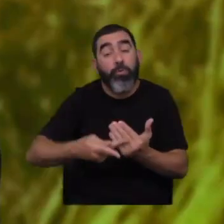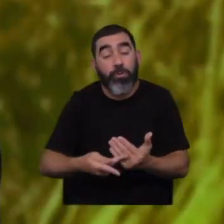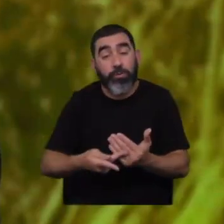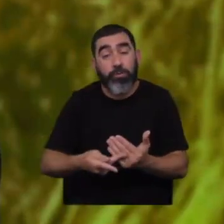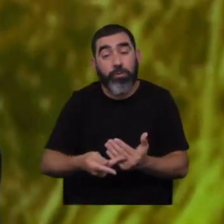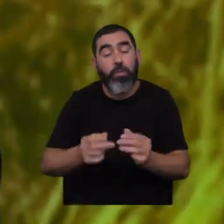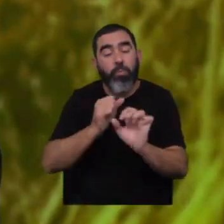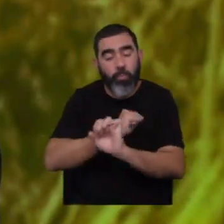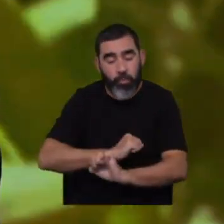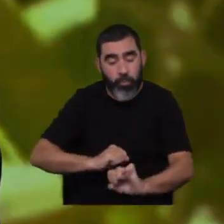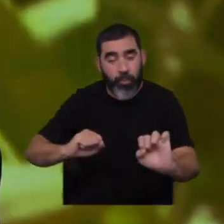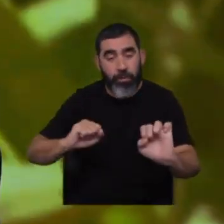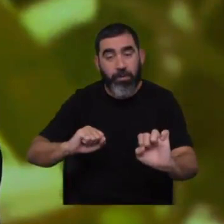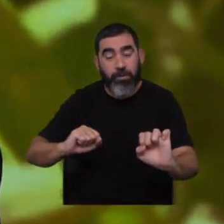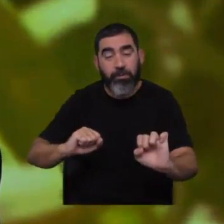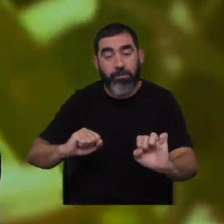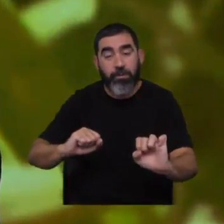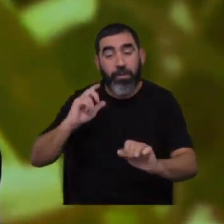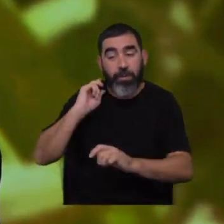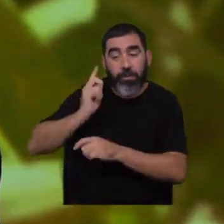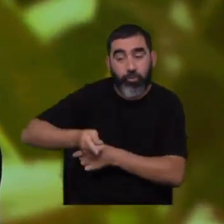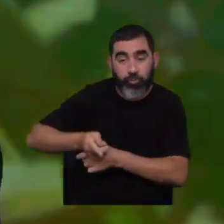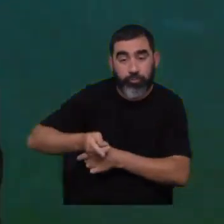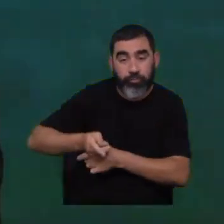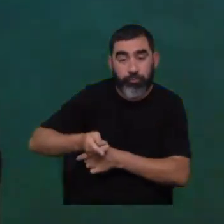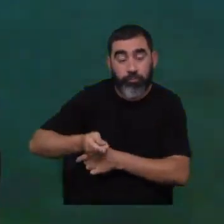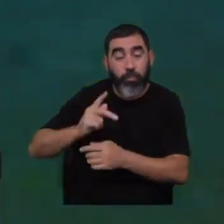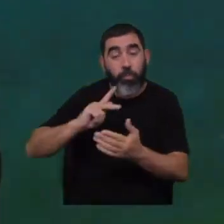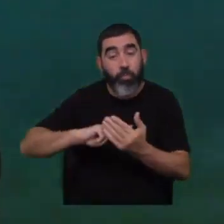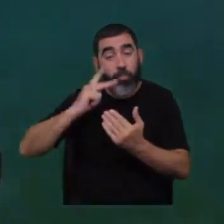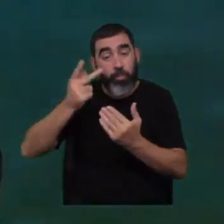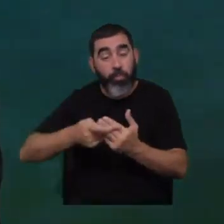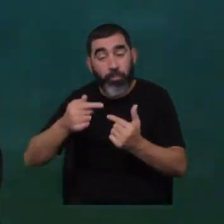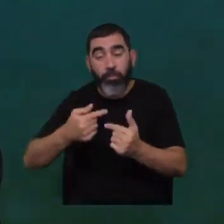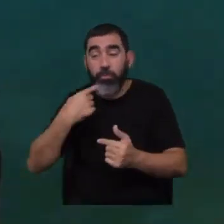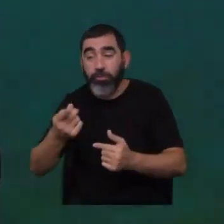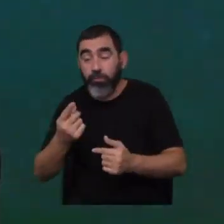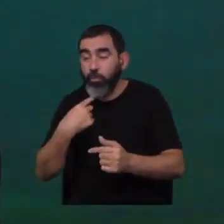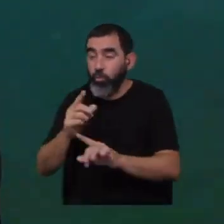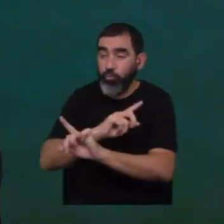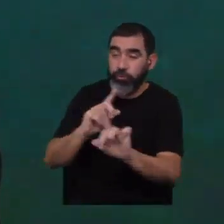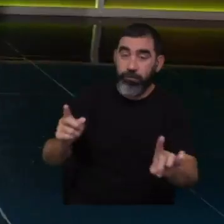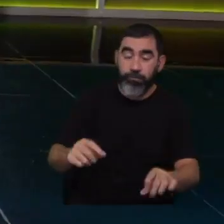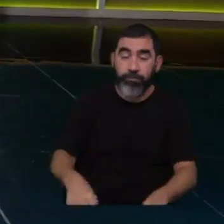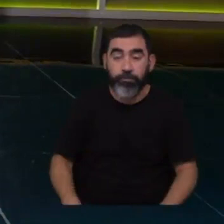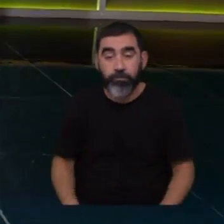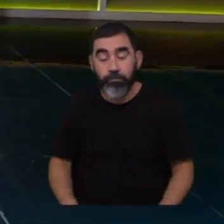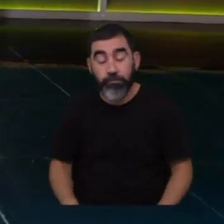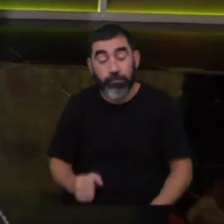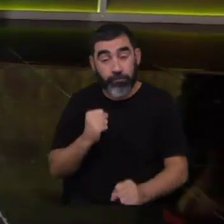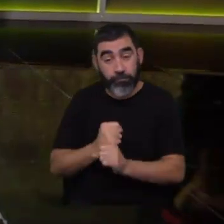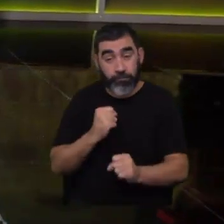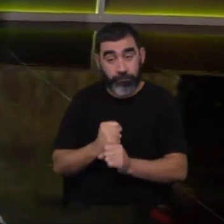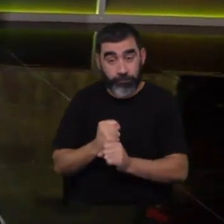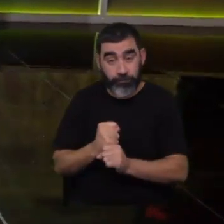te permite o lo que te tiene que permitir es tomar una decisión. ¿Sí? El producto sirve o el producto no sirve. En este caso, el trabajo nuestro fue